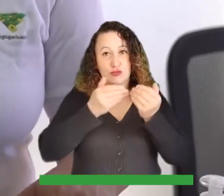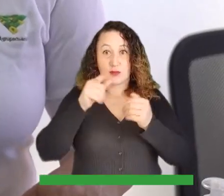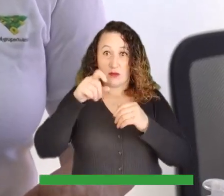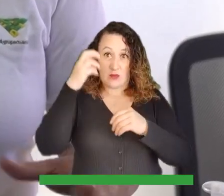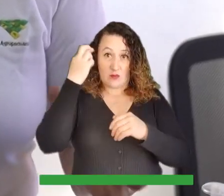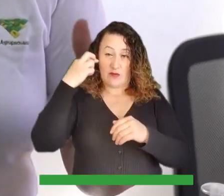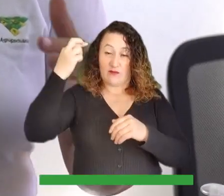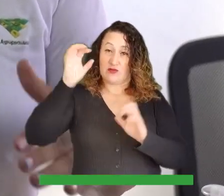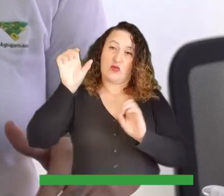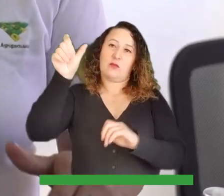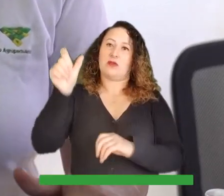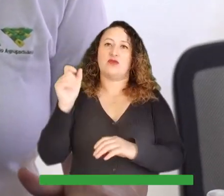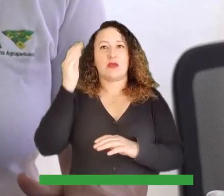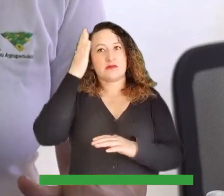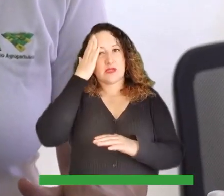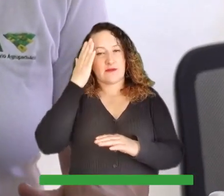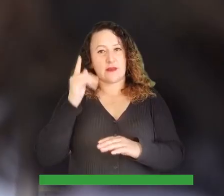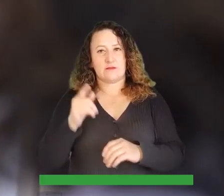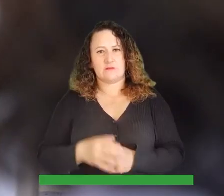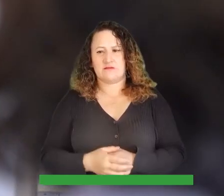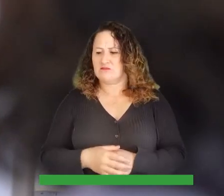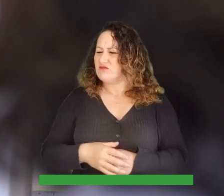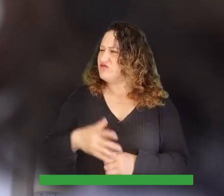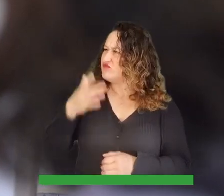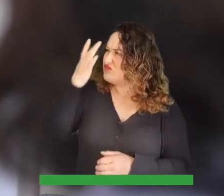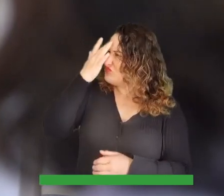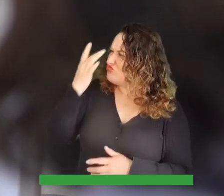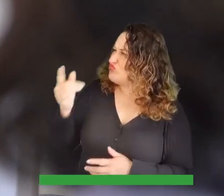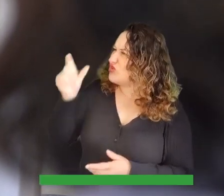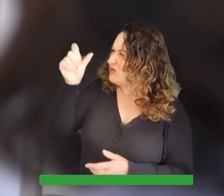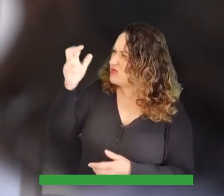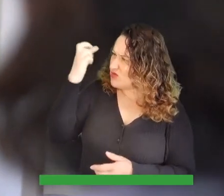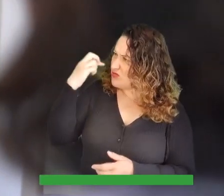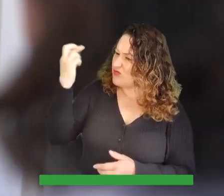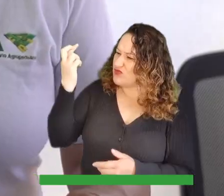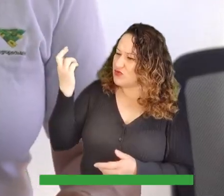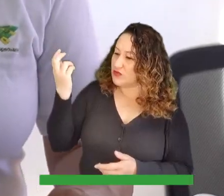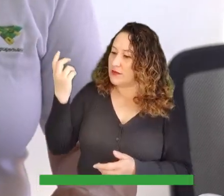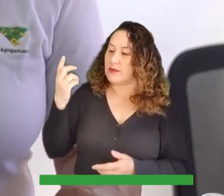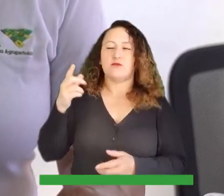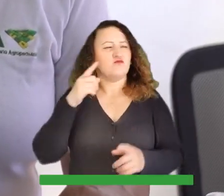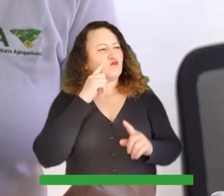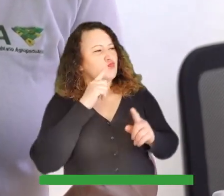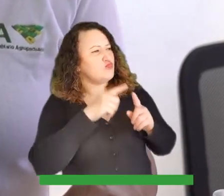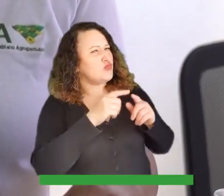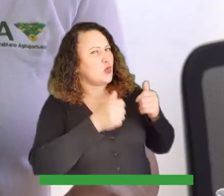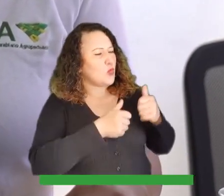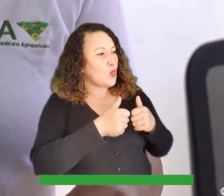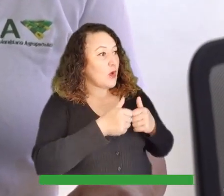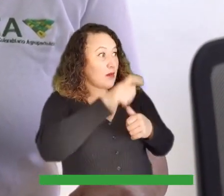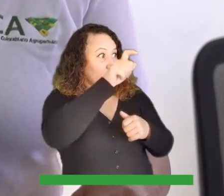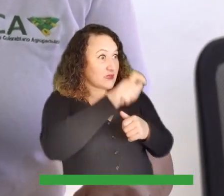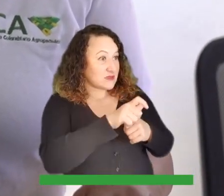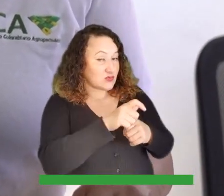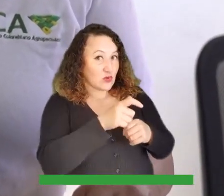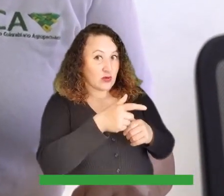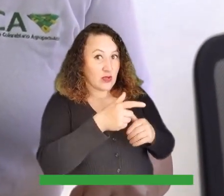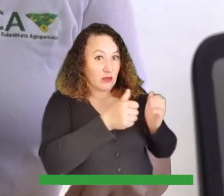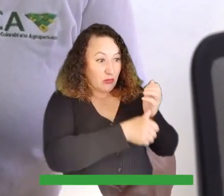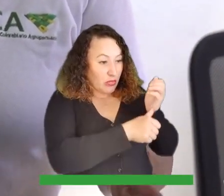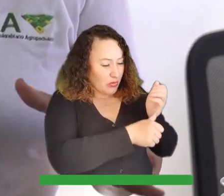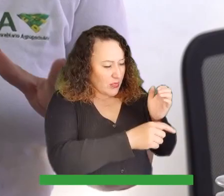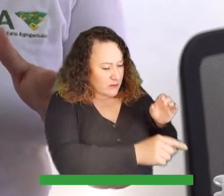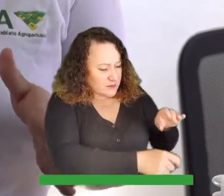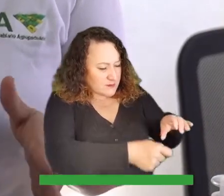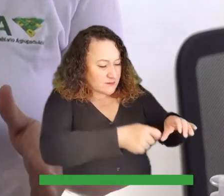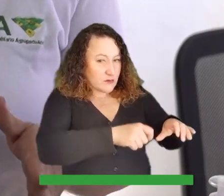persona capacitada en este tipo de muestras. ¿Por qué tiene que ser una persona profesional? La intención es que la persona que tome las muestras